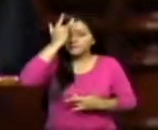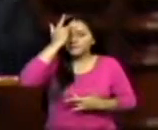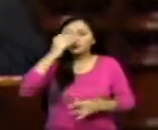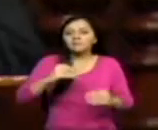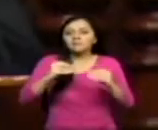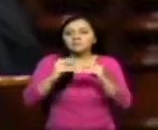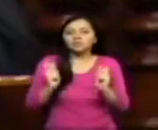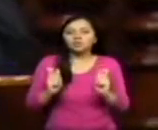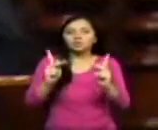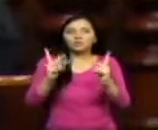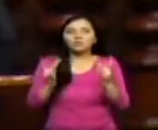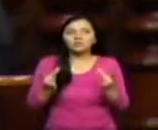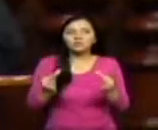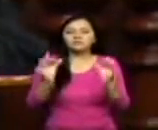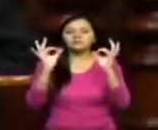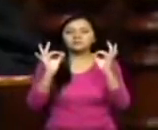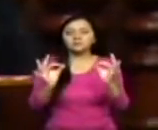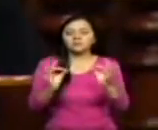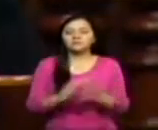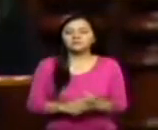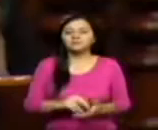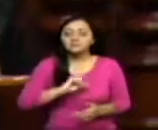y eficaz.